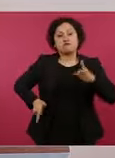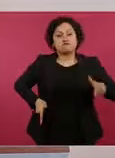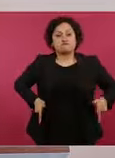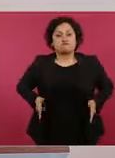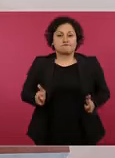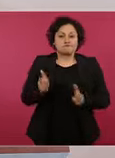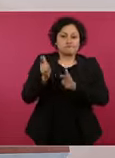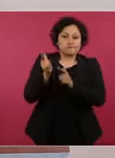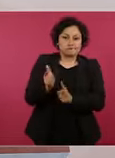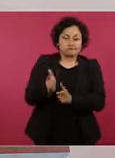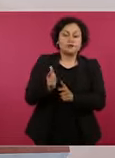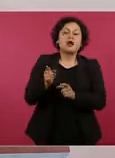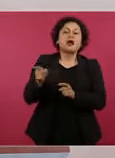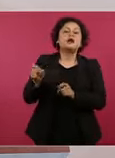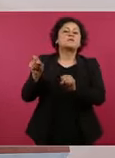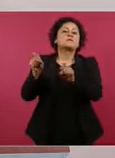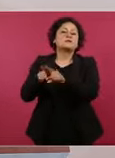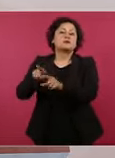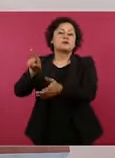de Claudia,